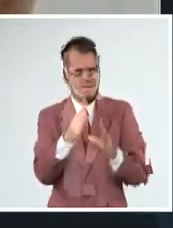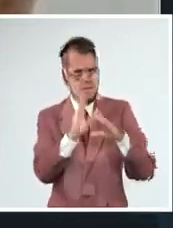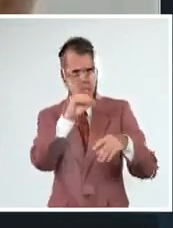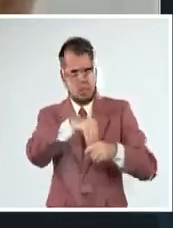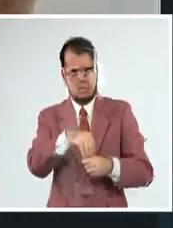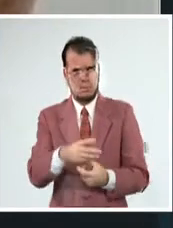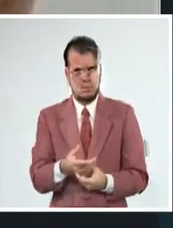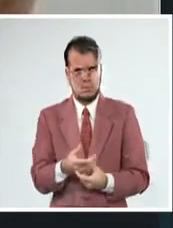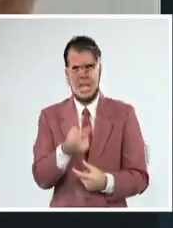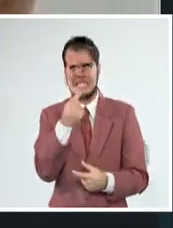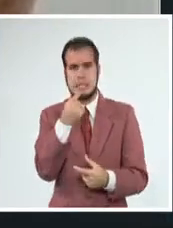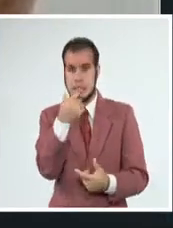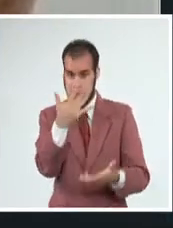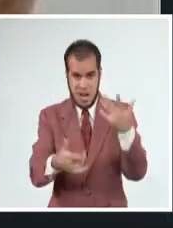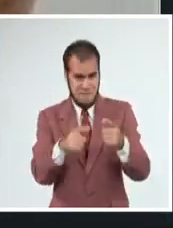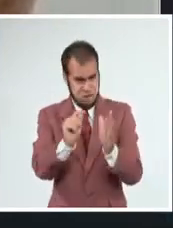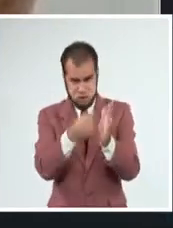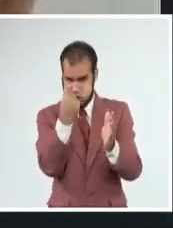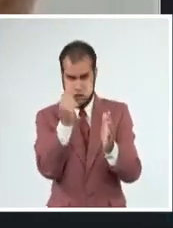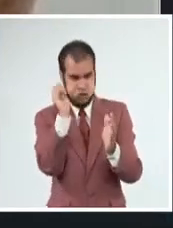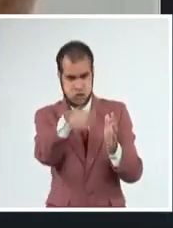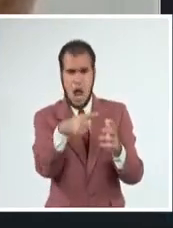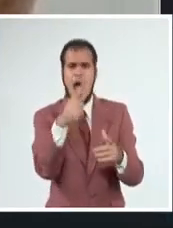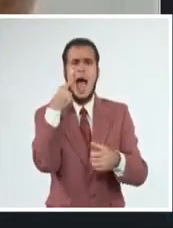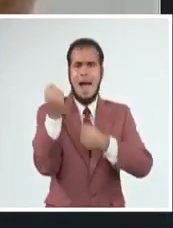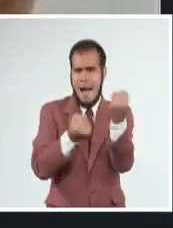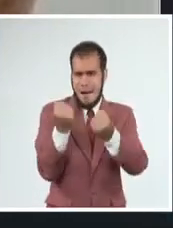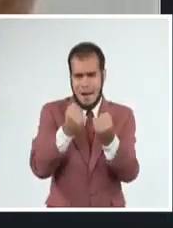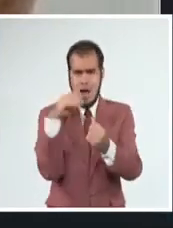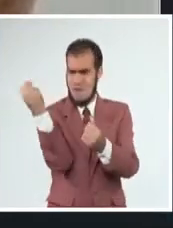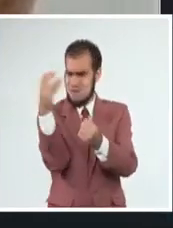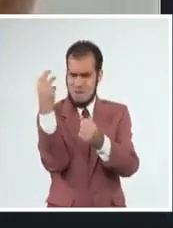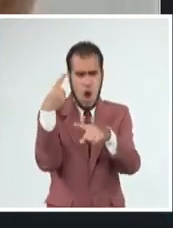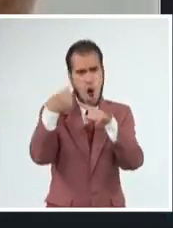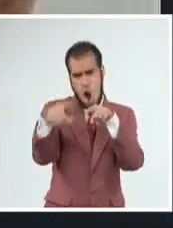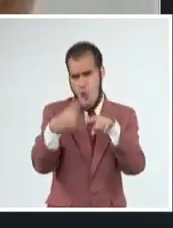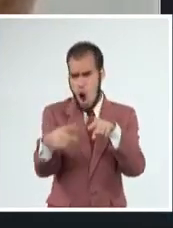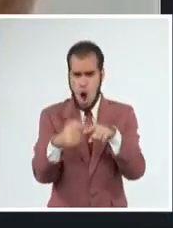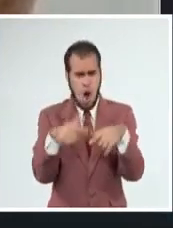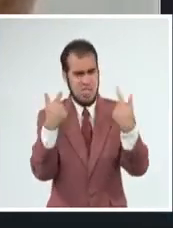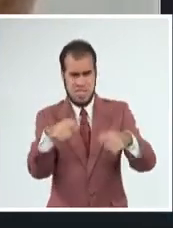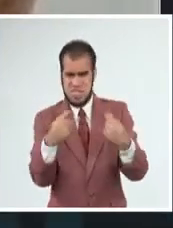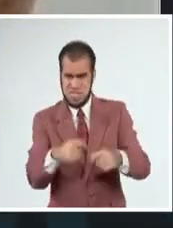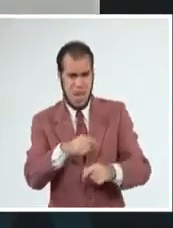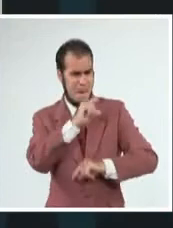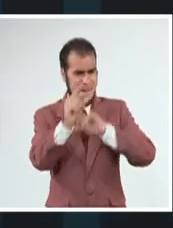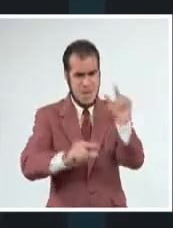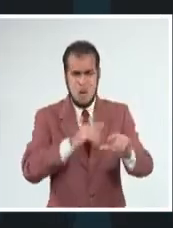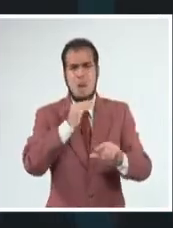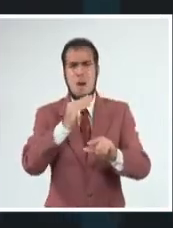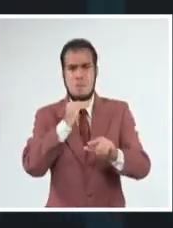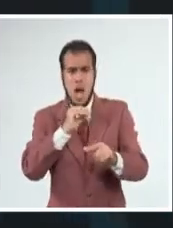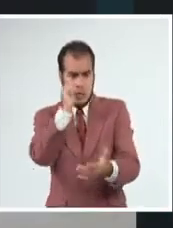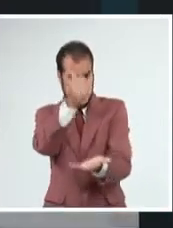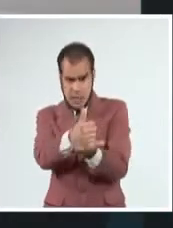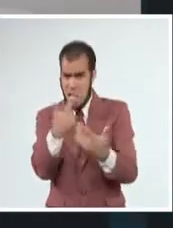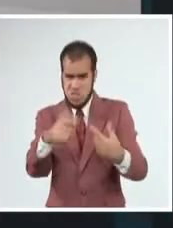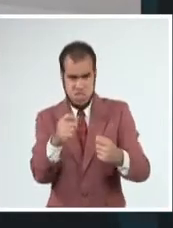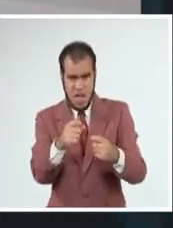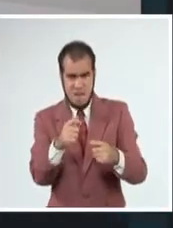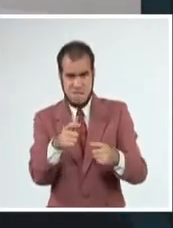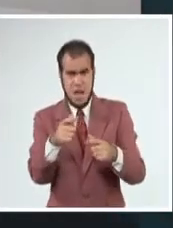metiera candela a la patrulla, con que le metiera candela a la policía, al centro de PNR. Eso es una botella con alcohol para adentro